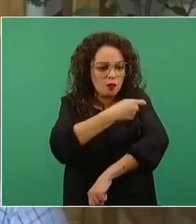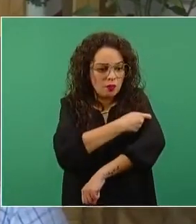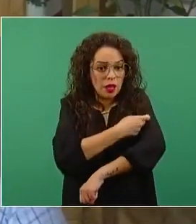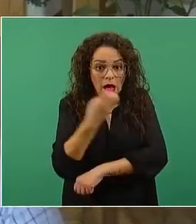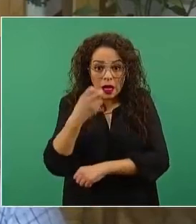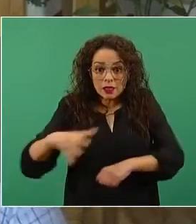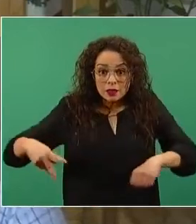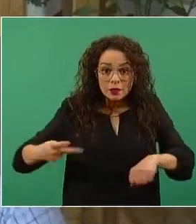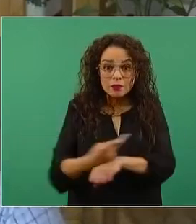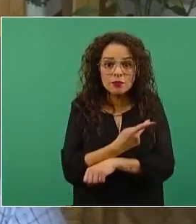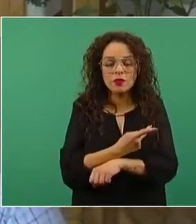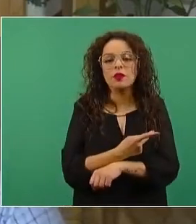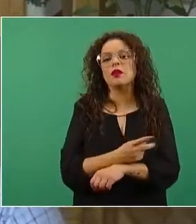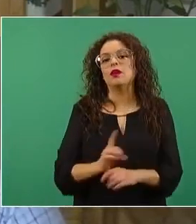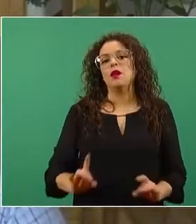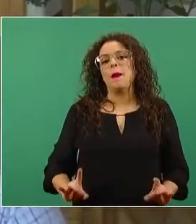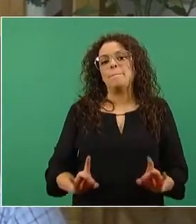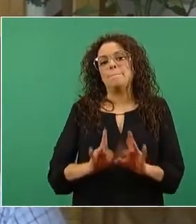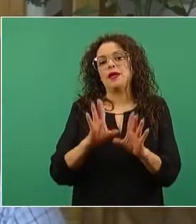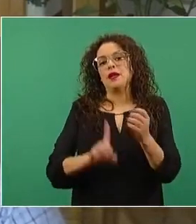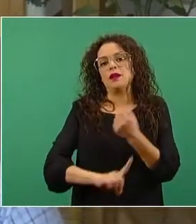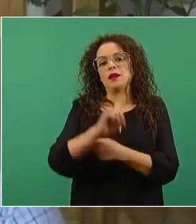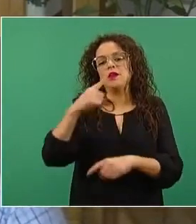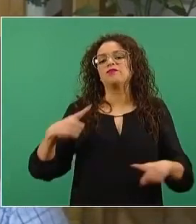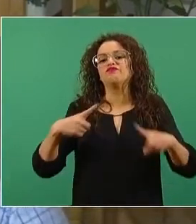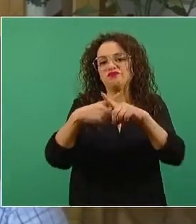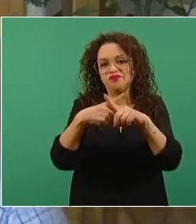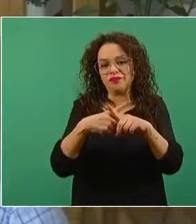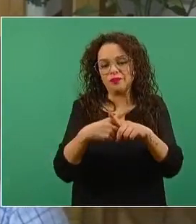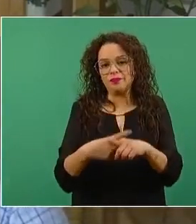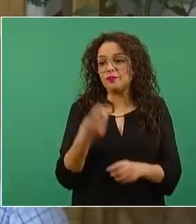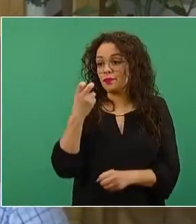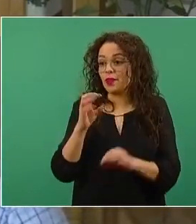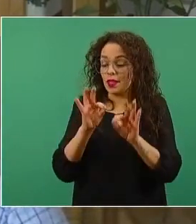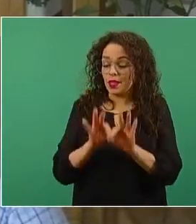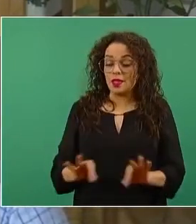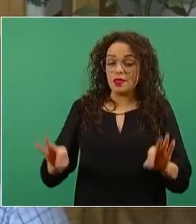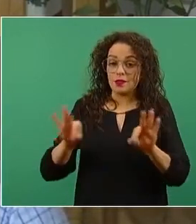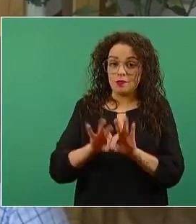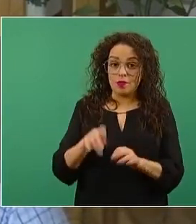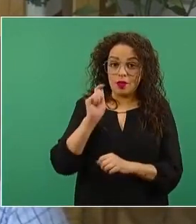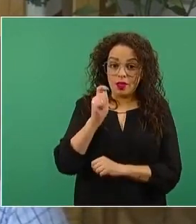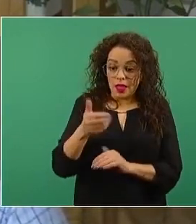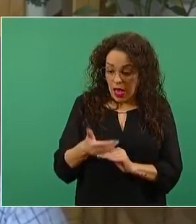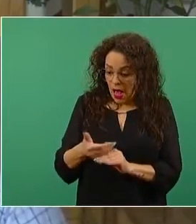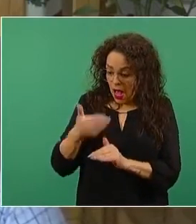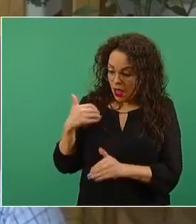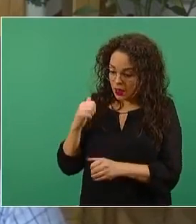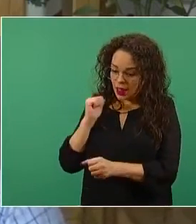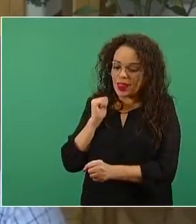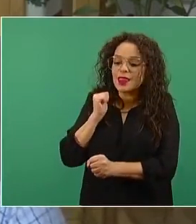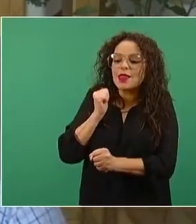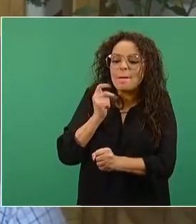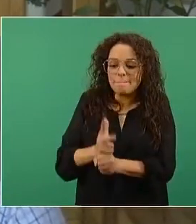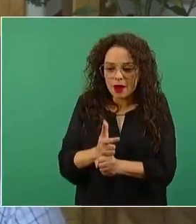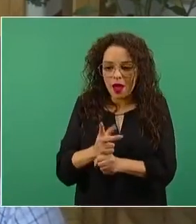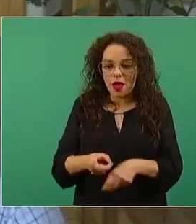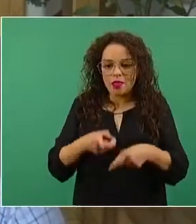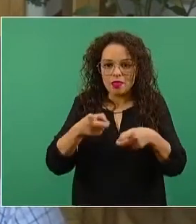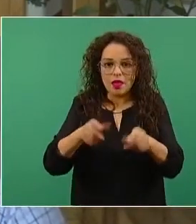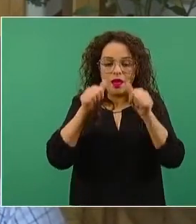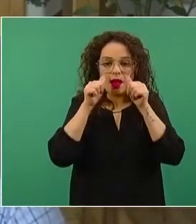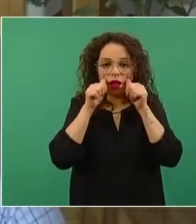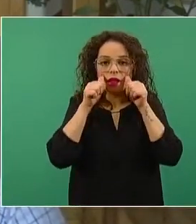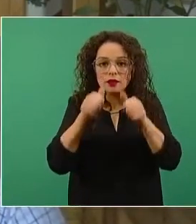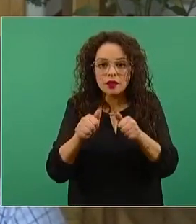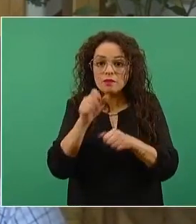puede ocurrir. Sin embargo, aquí lo importante a destacar es que precisamente la atención temprana, la atención oportuna que se da en el